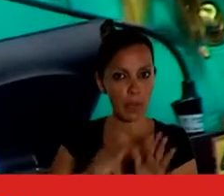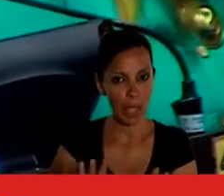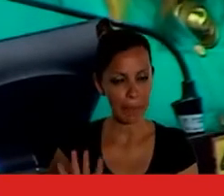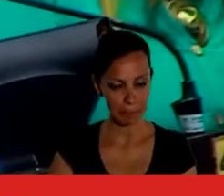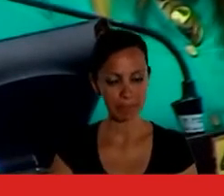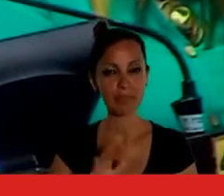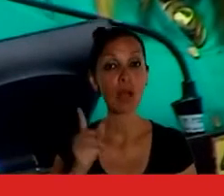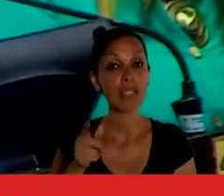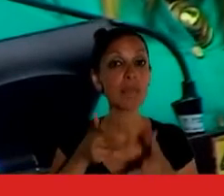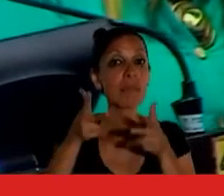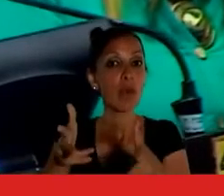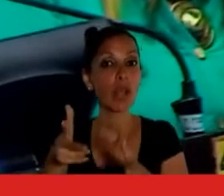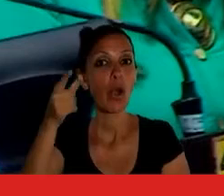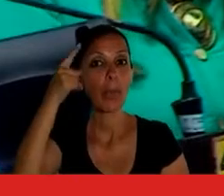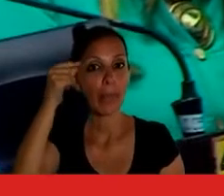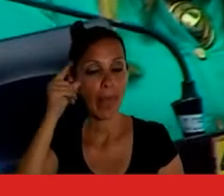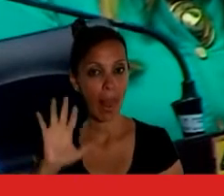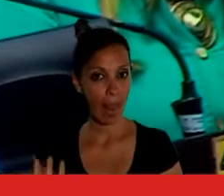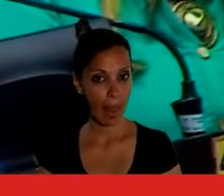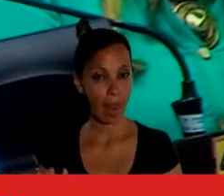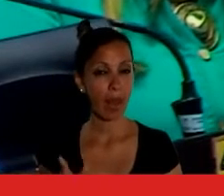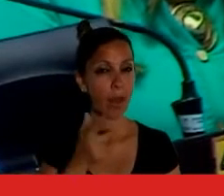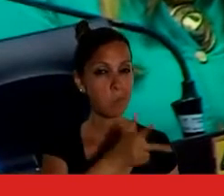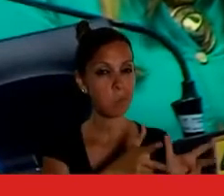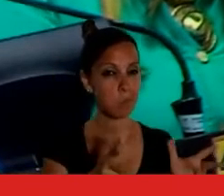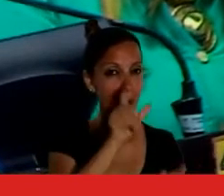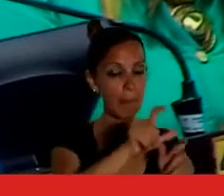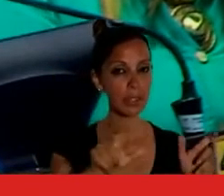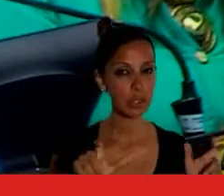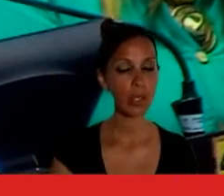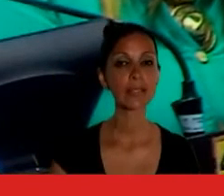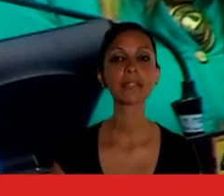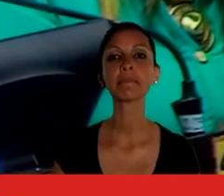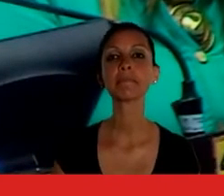eso fue lo que dijo la gobernadora a varias personas. Y